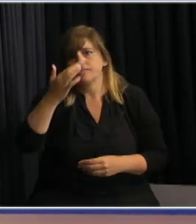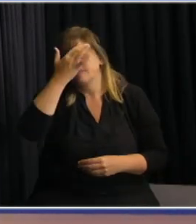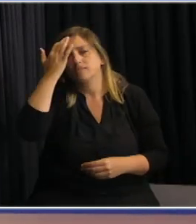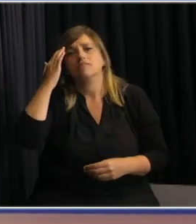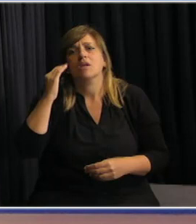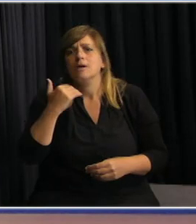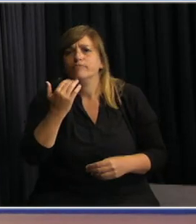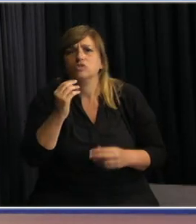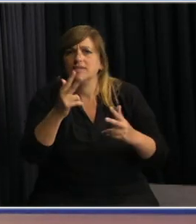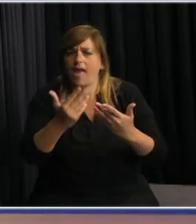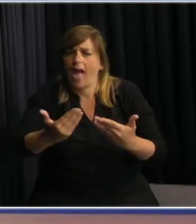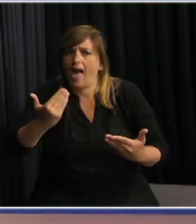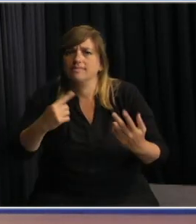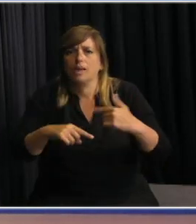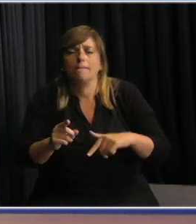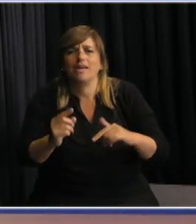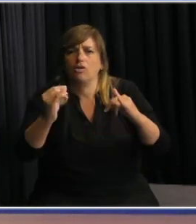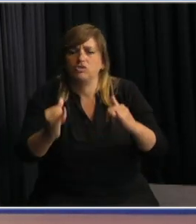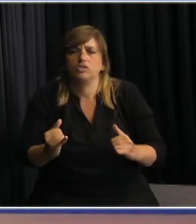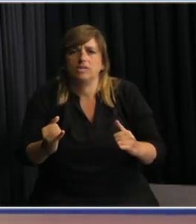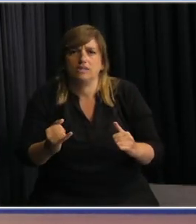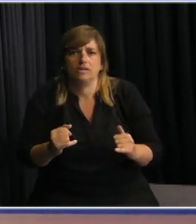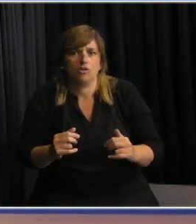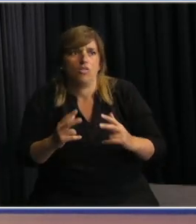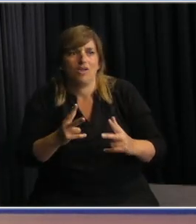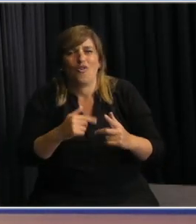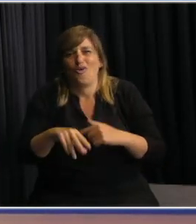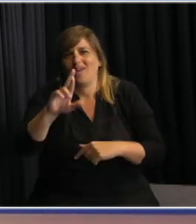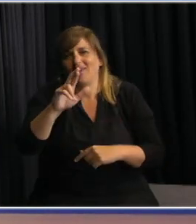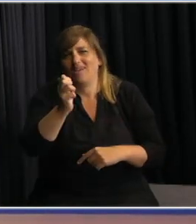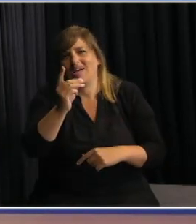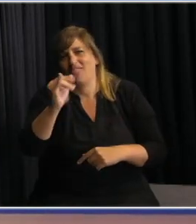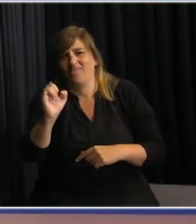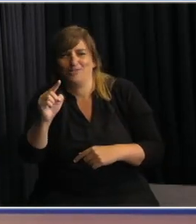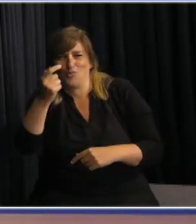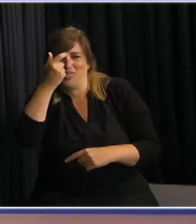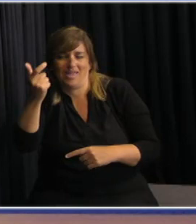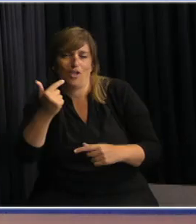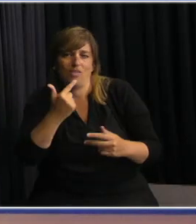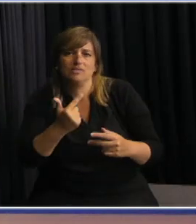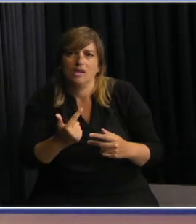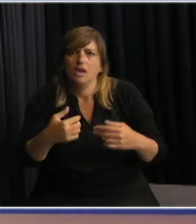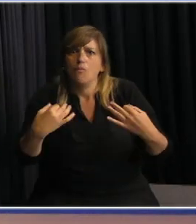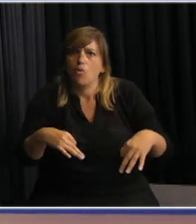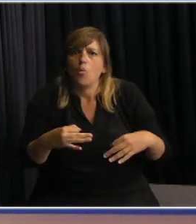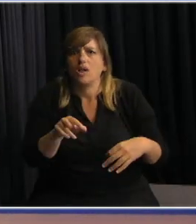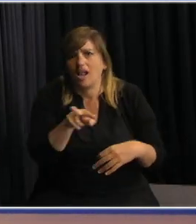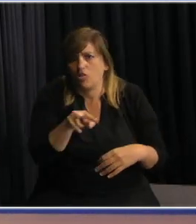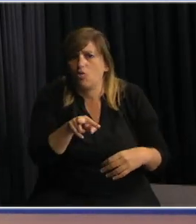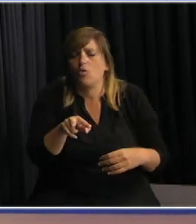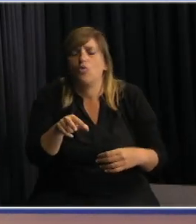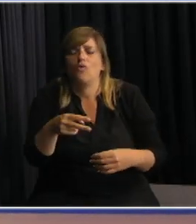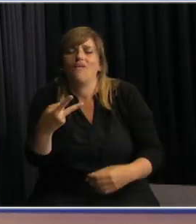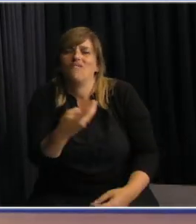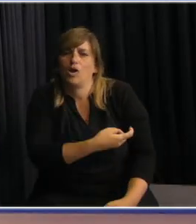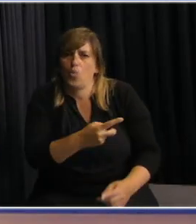No sé si lo dije al principio, pero me quedo con lo que decía Rafael Radi hoy en un medio de prensa, y dice que es una muy buena combinación de vacunas. E